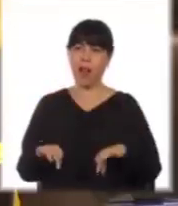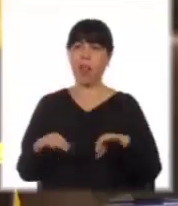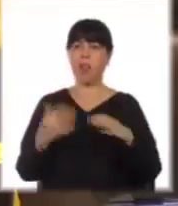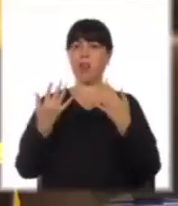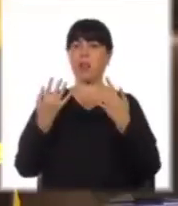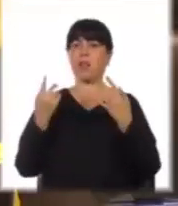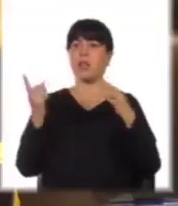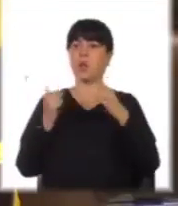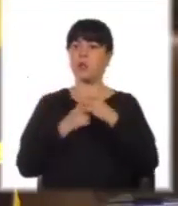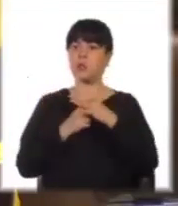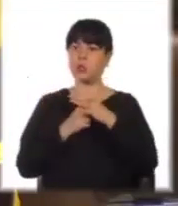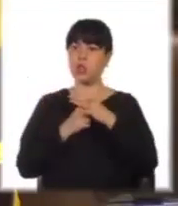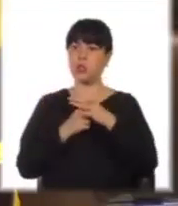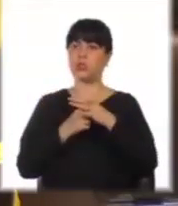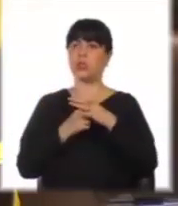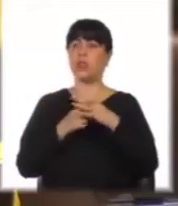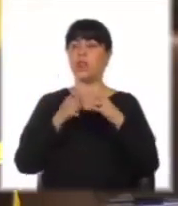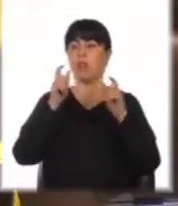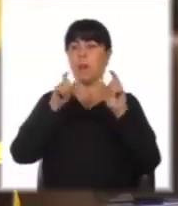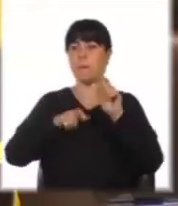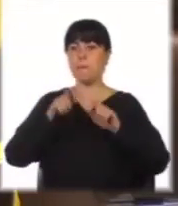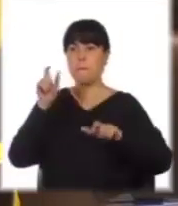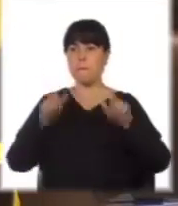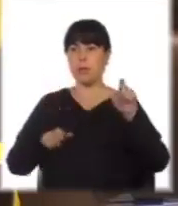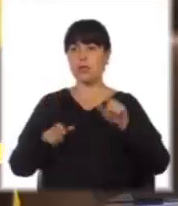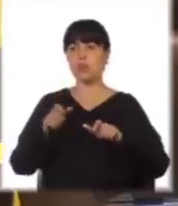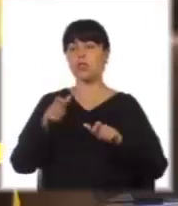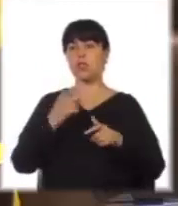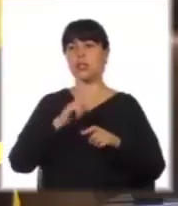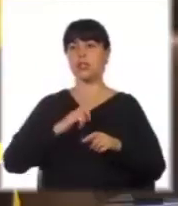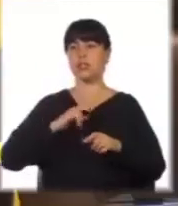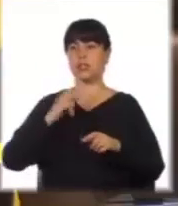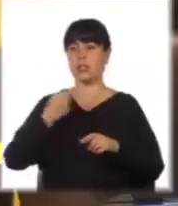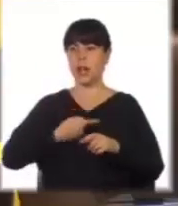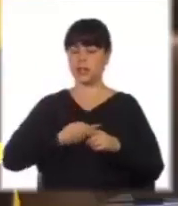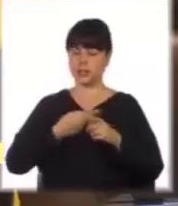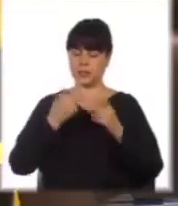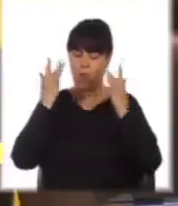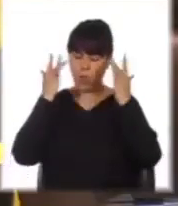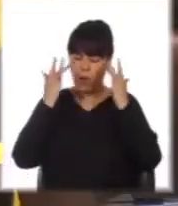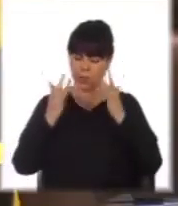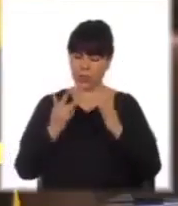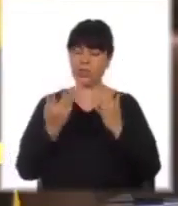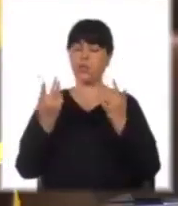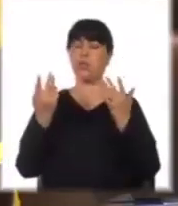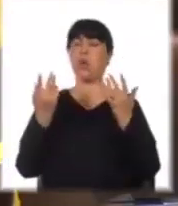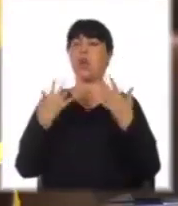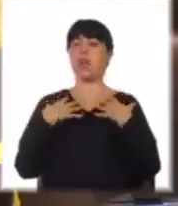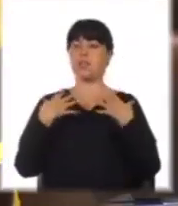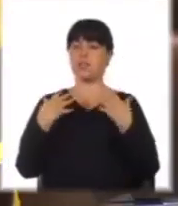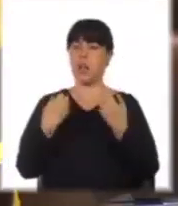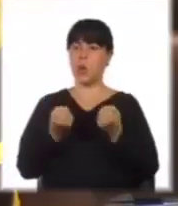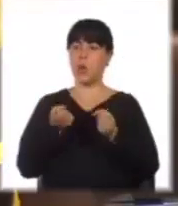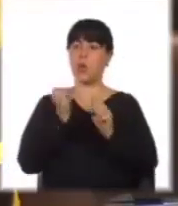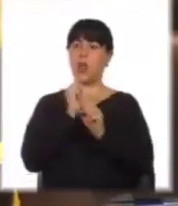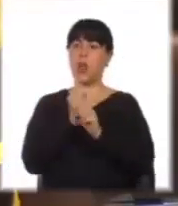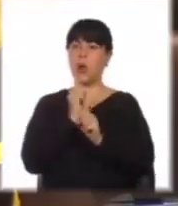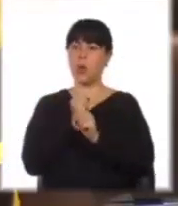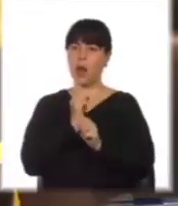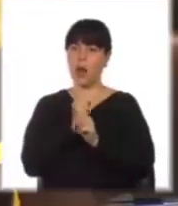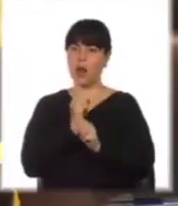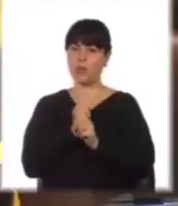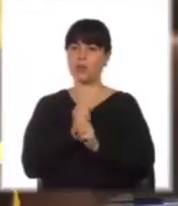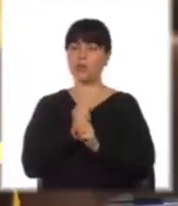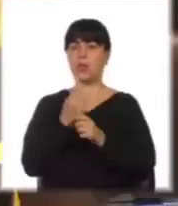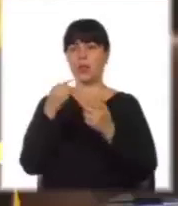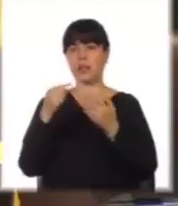personas trans en diferentes ámbitos, educativos, laborales, en el ámbito de la salud, entre otros tantos.